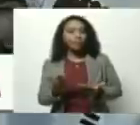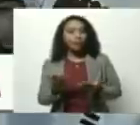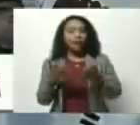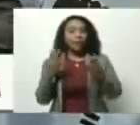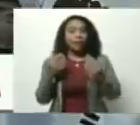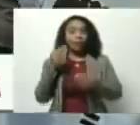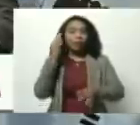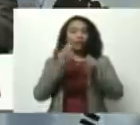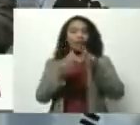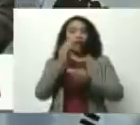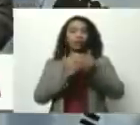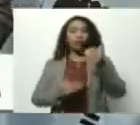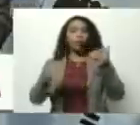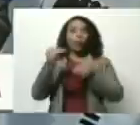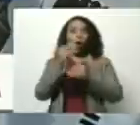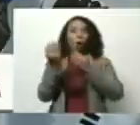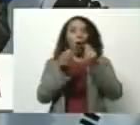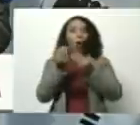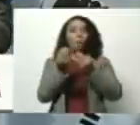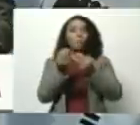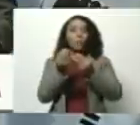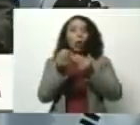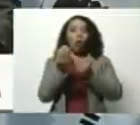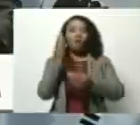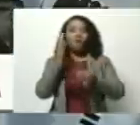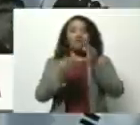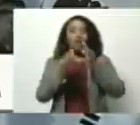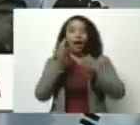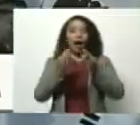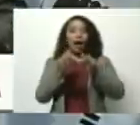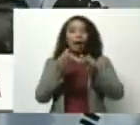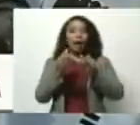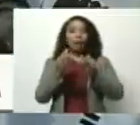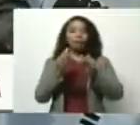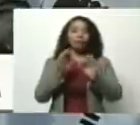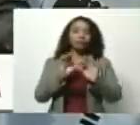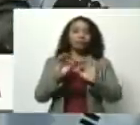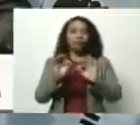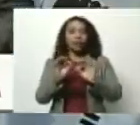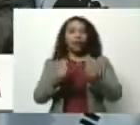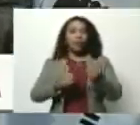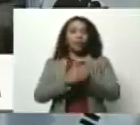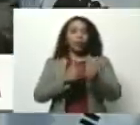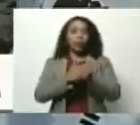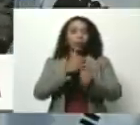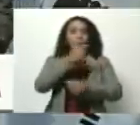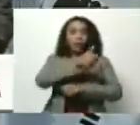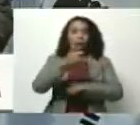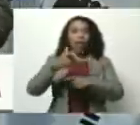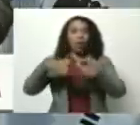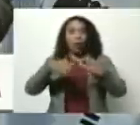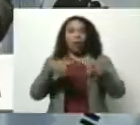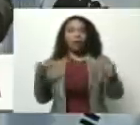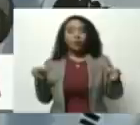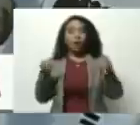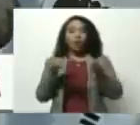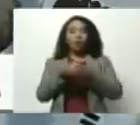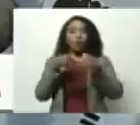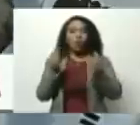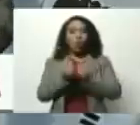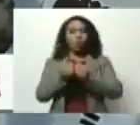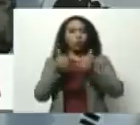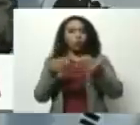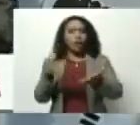los fiscales superiores como los fiscales provisorios, auxiliares de cada región, se reúnen con